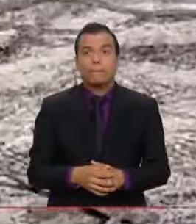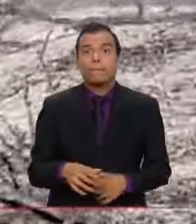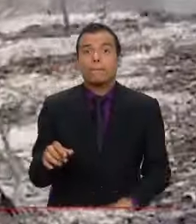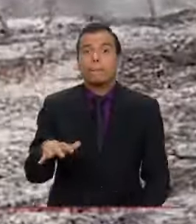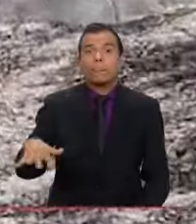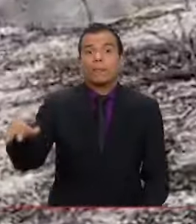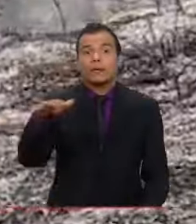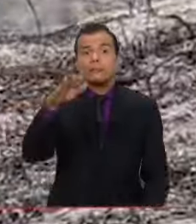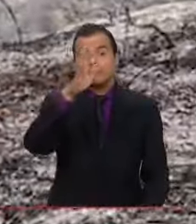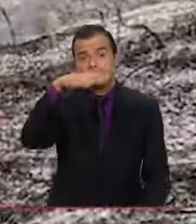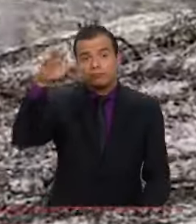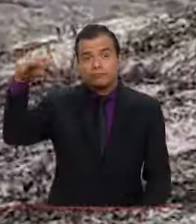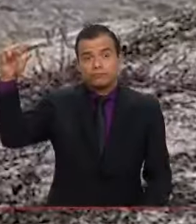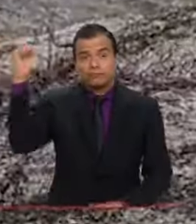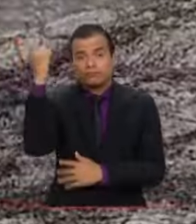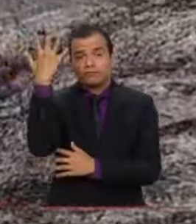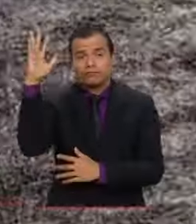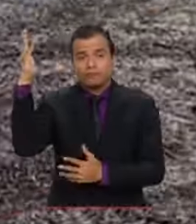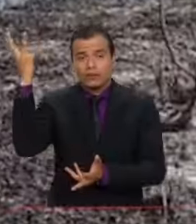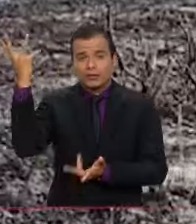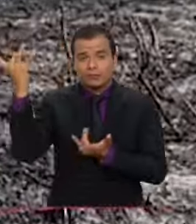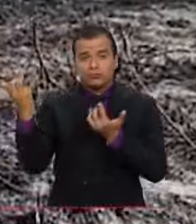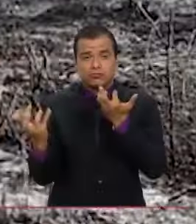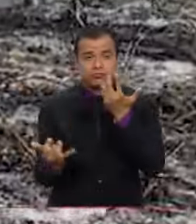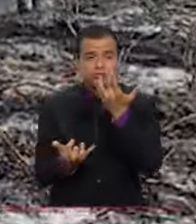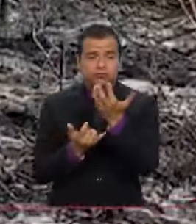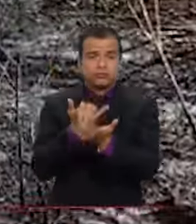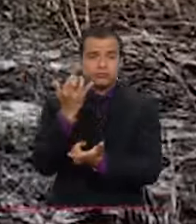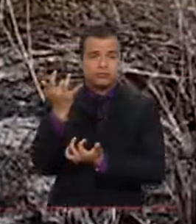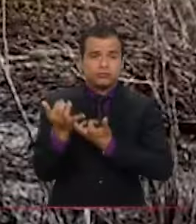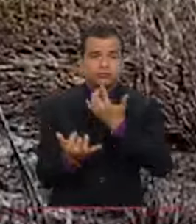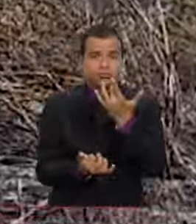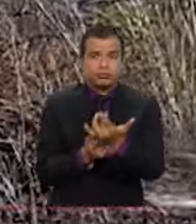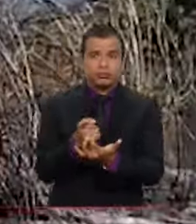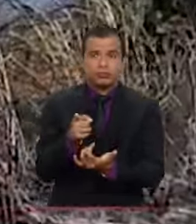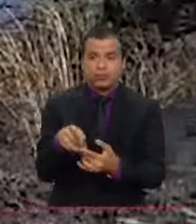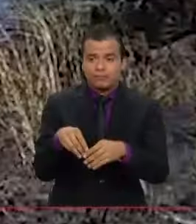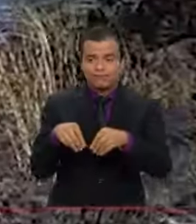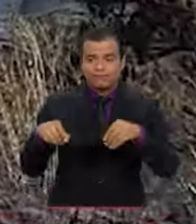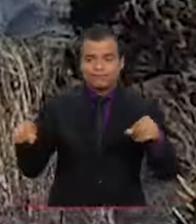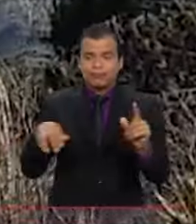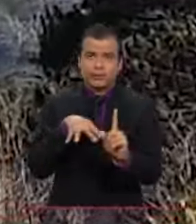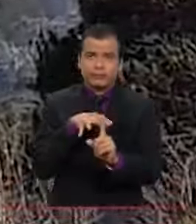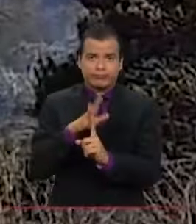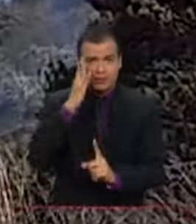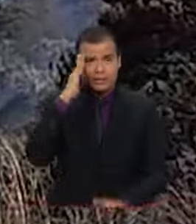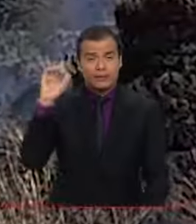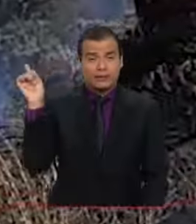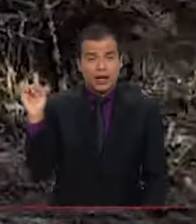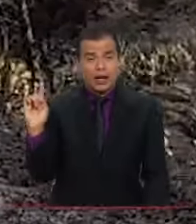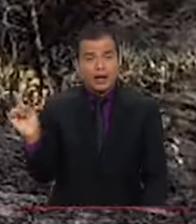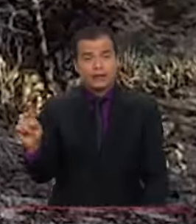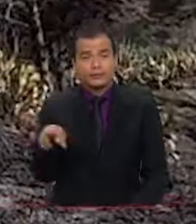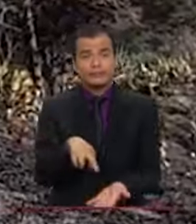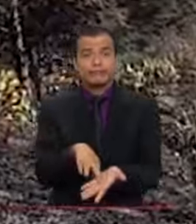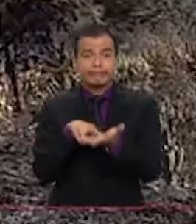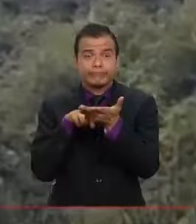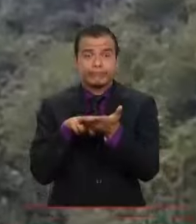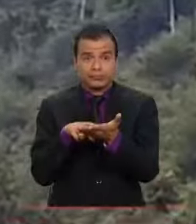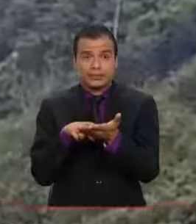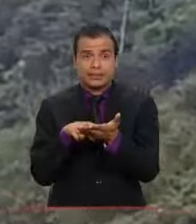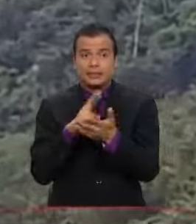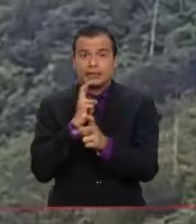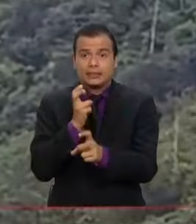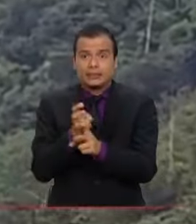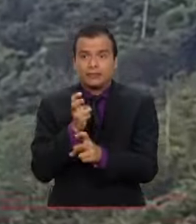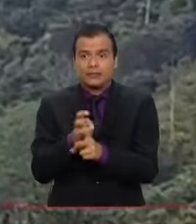que preocupa es el daño ocasionado a la microbiota, es decir, la afectación directa al suelo que puede tardar años en recuperarse. Especialmente